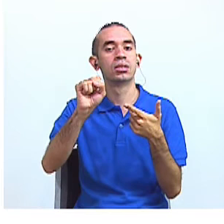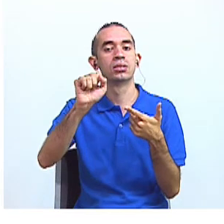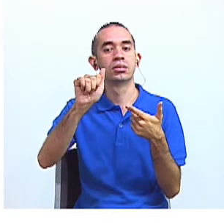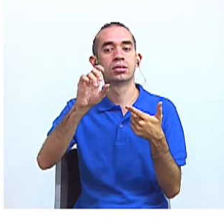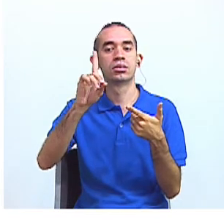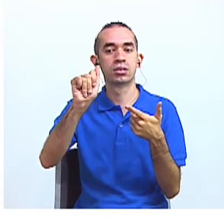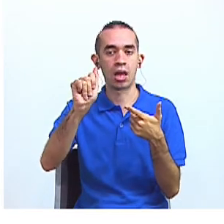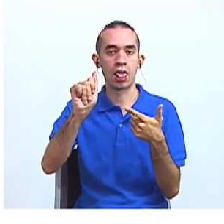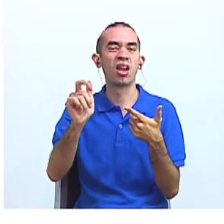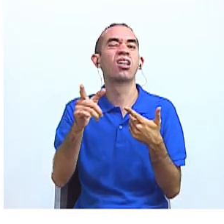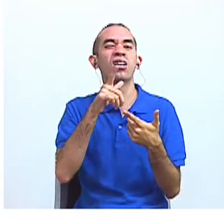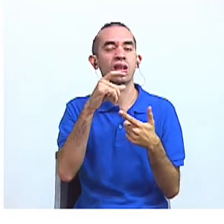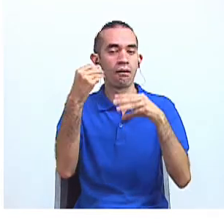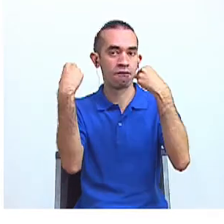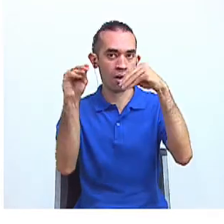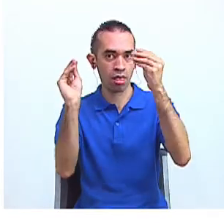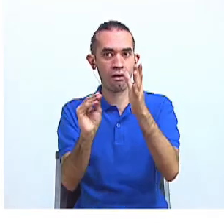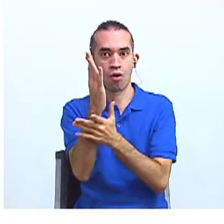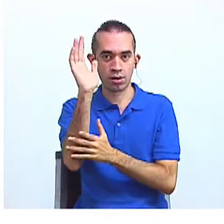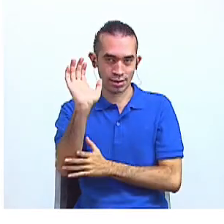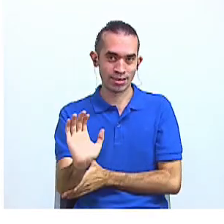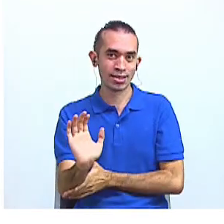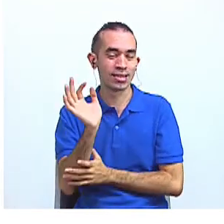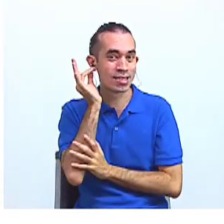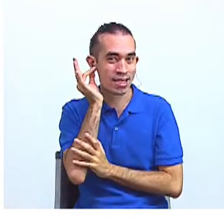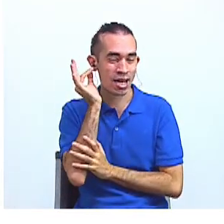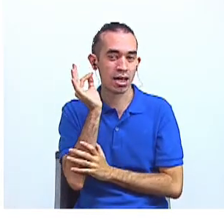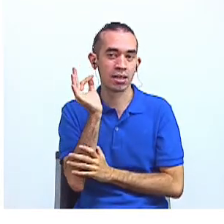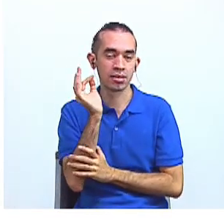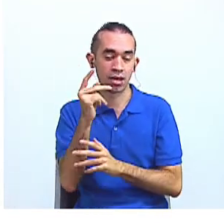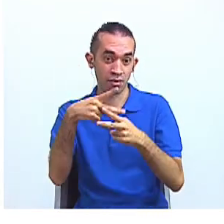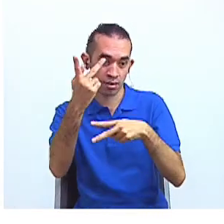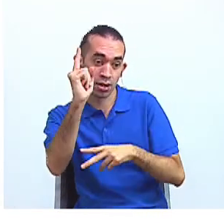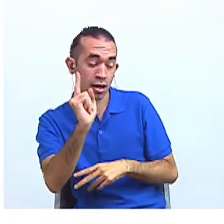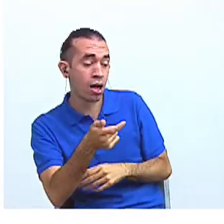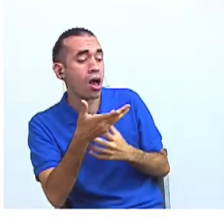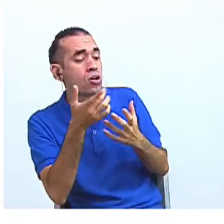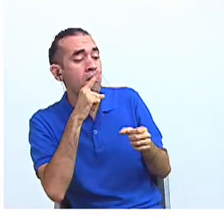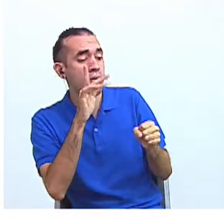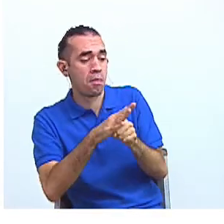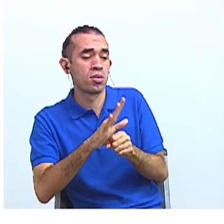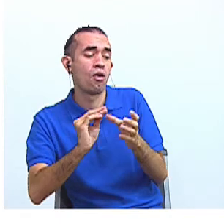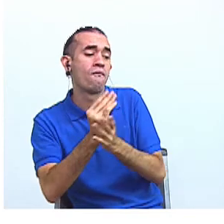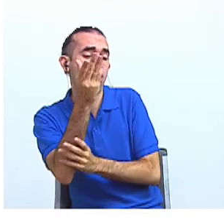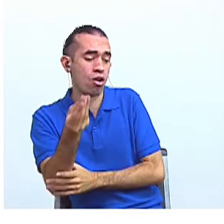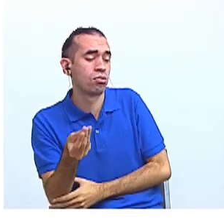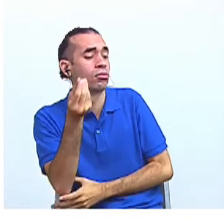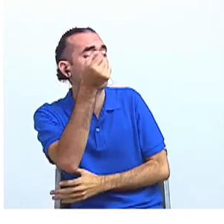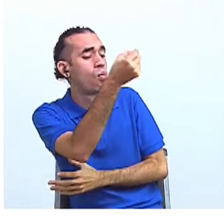Sada es la niña que vende flores, se acerca a la ventana y le promete llevarle flores a Amal.